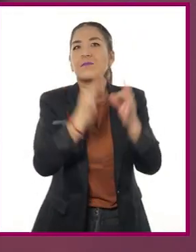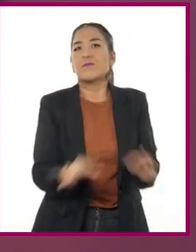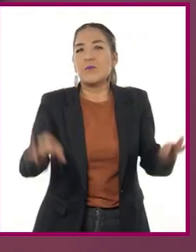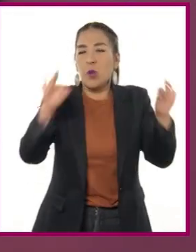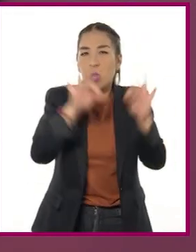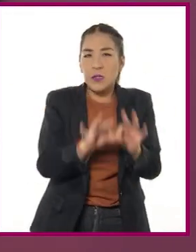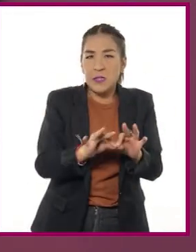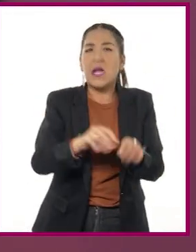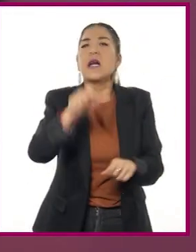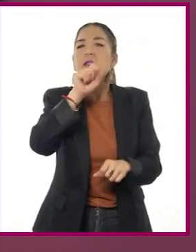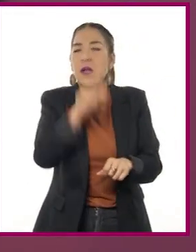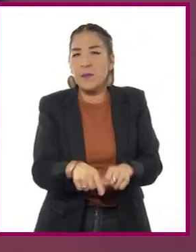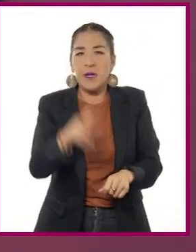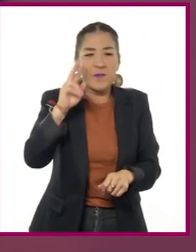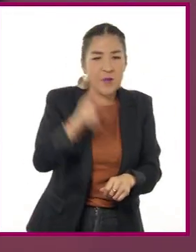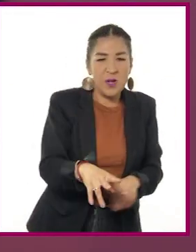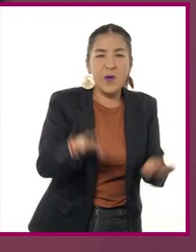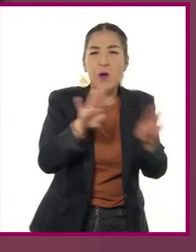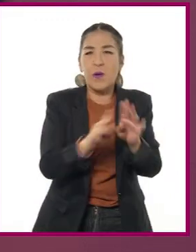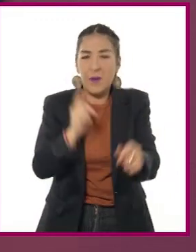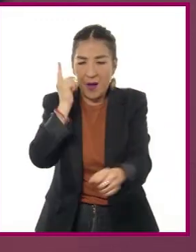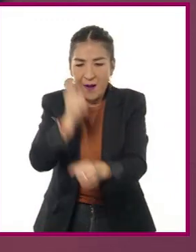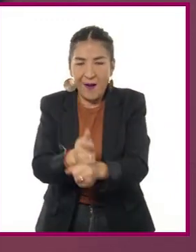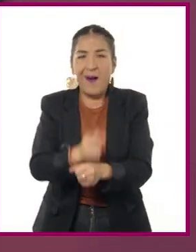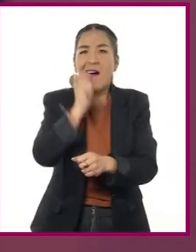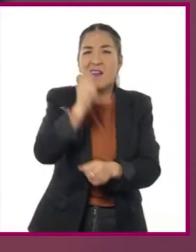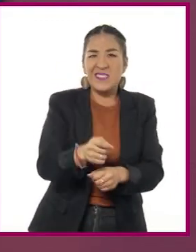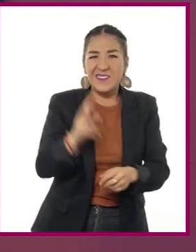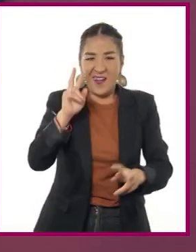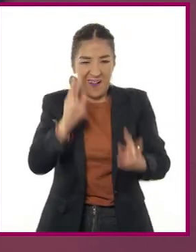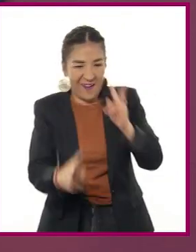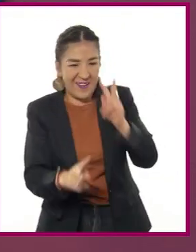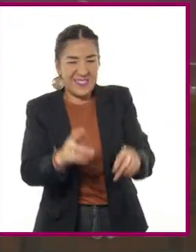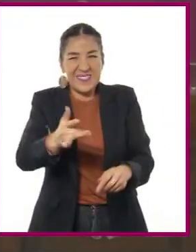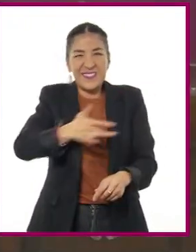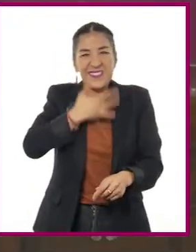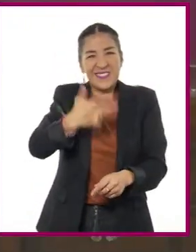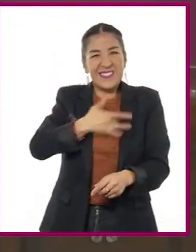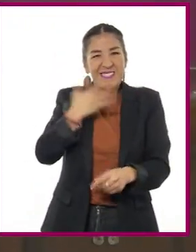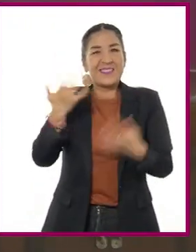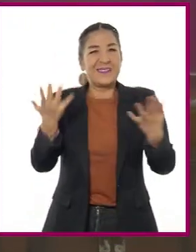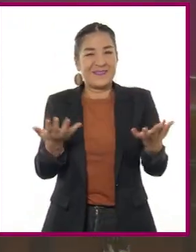importantes o simplemente por dar cuenta de lo que captaban sus sentidos.